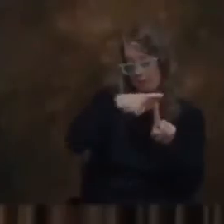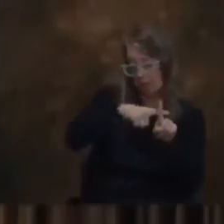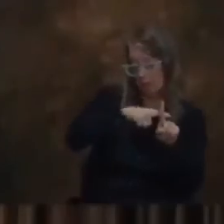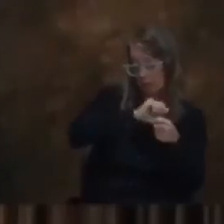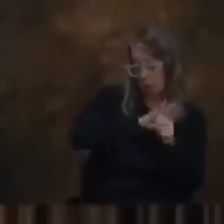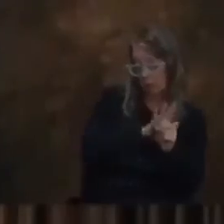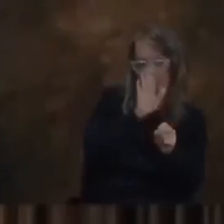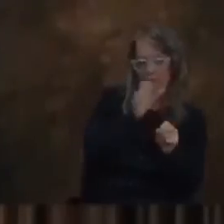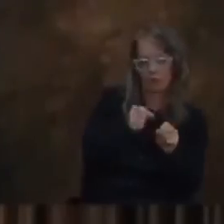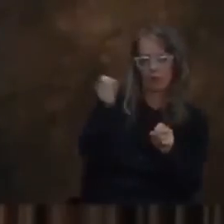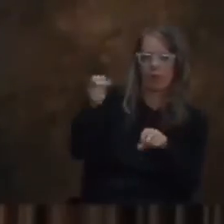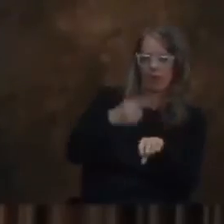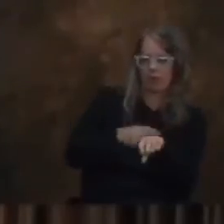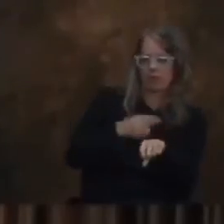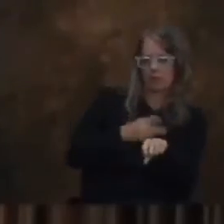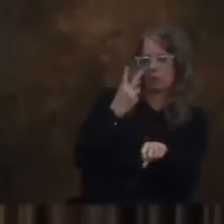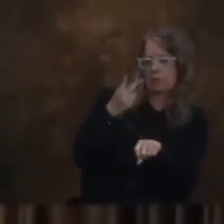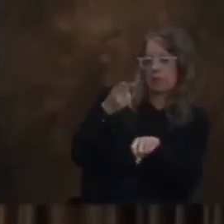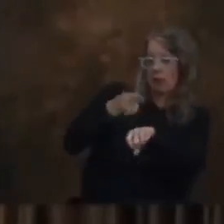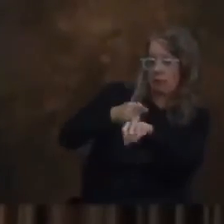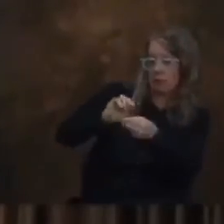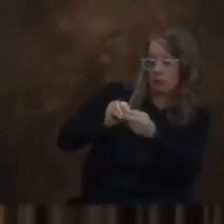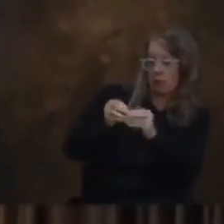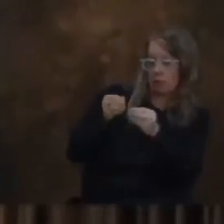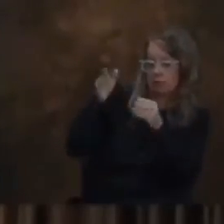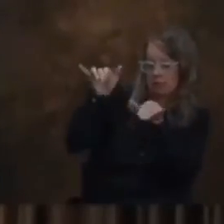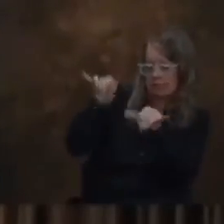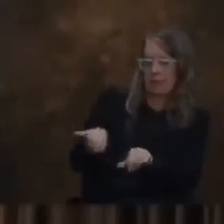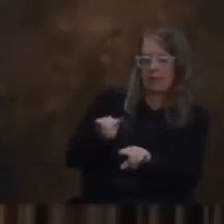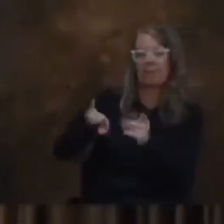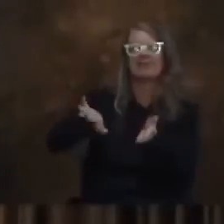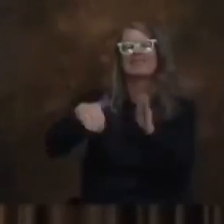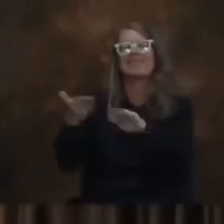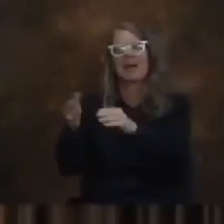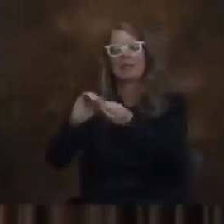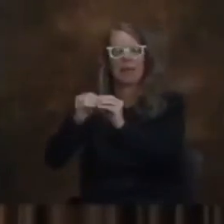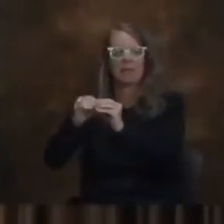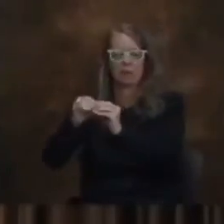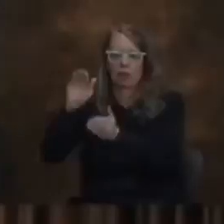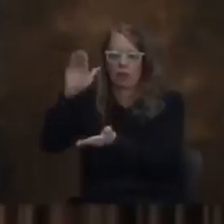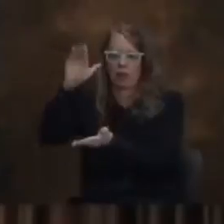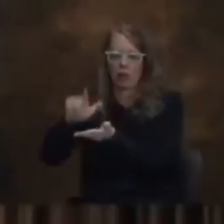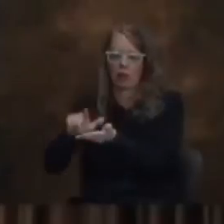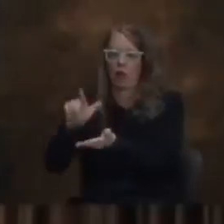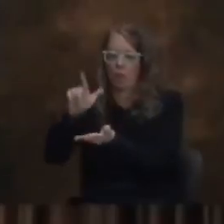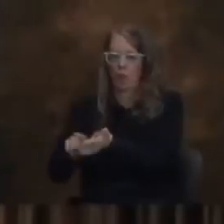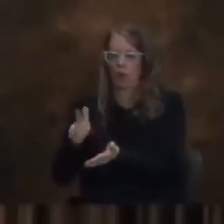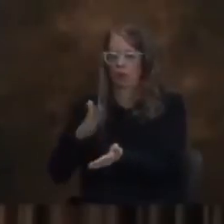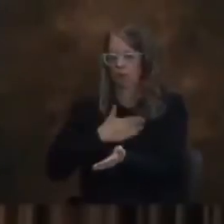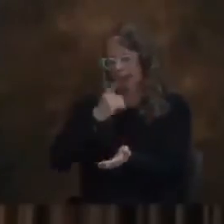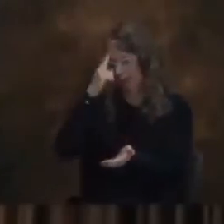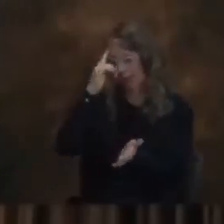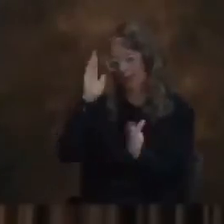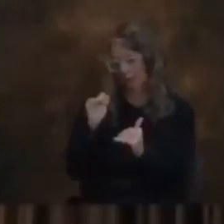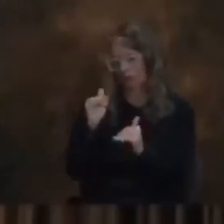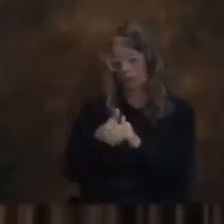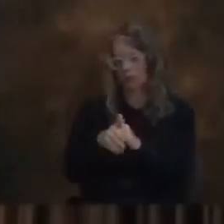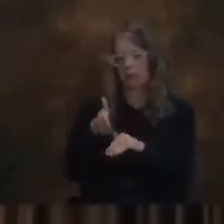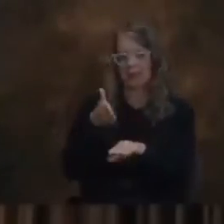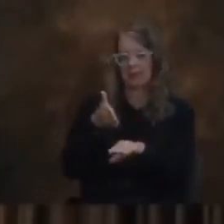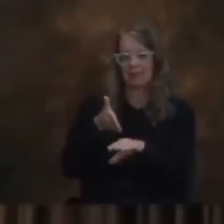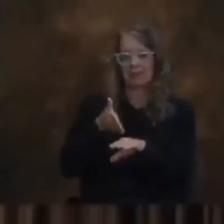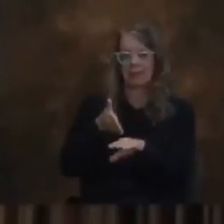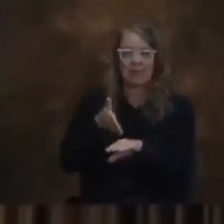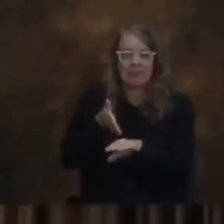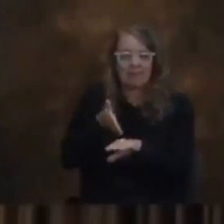los números de hospitales van a seguir similares pero cuando llega al hospital es son situaciones